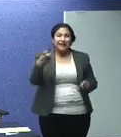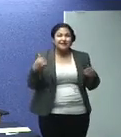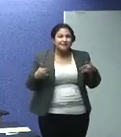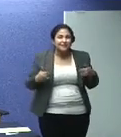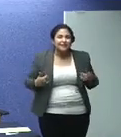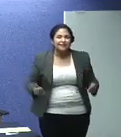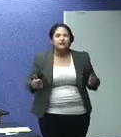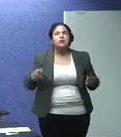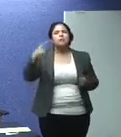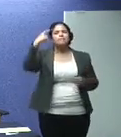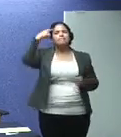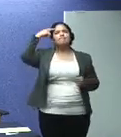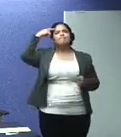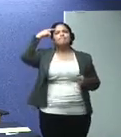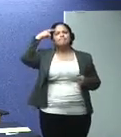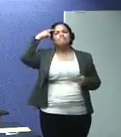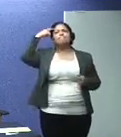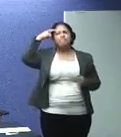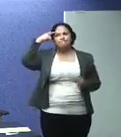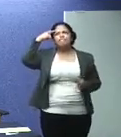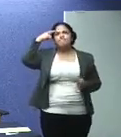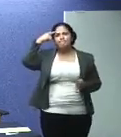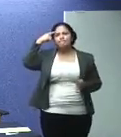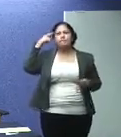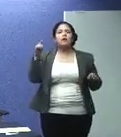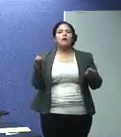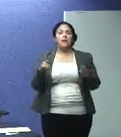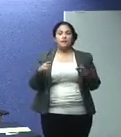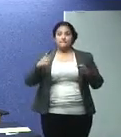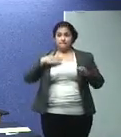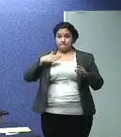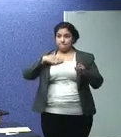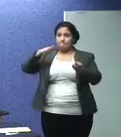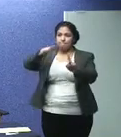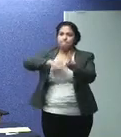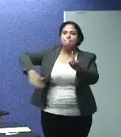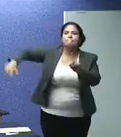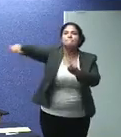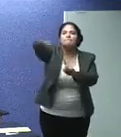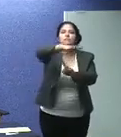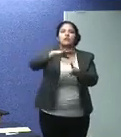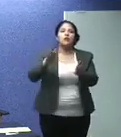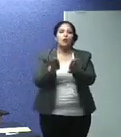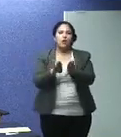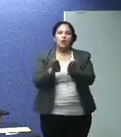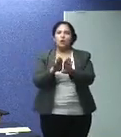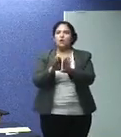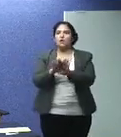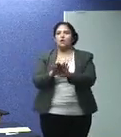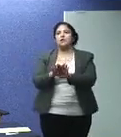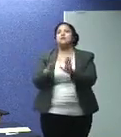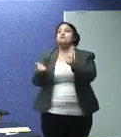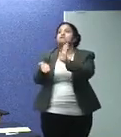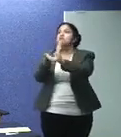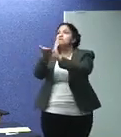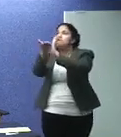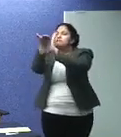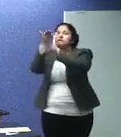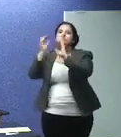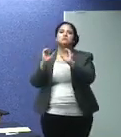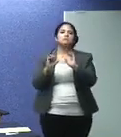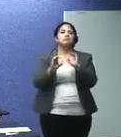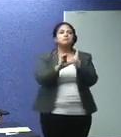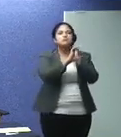o empezarnos a percatar del entorno que nos rodea. El entorno de las edificaciones, los